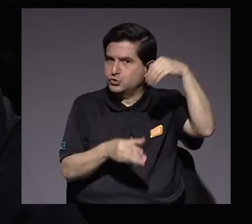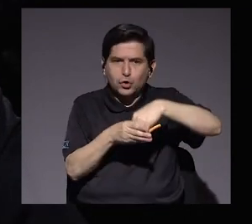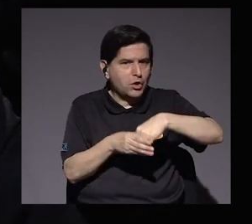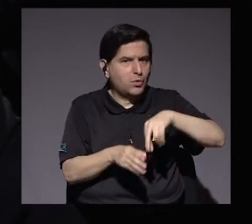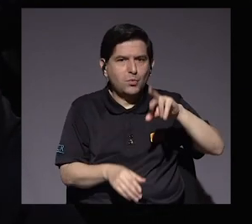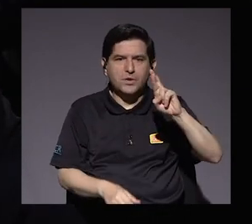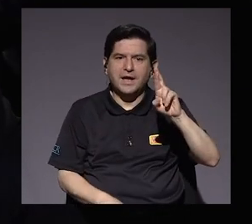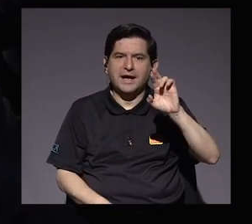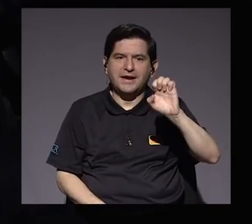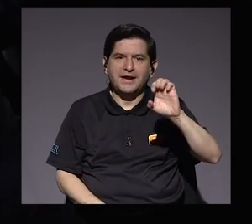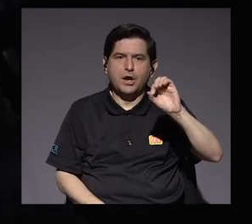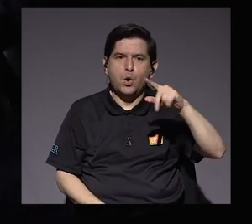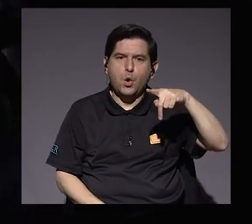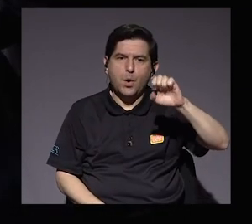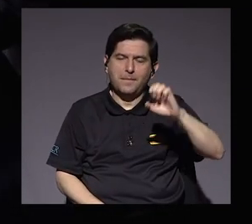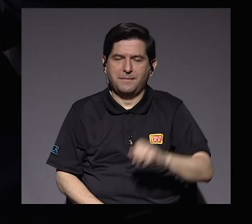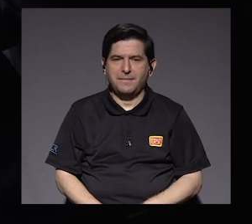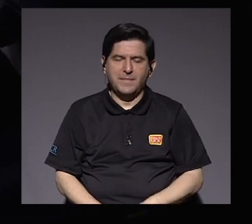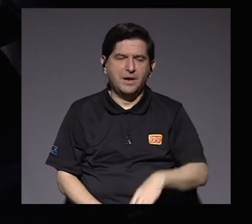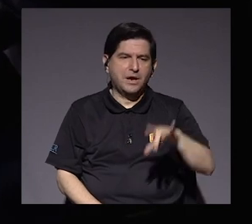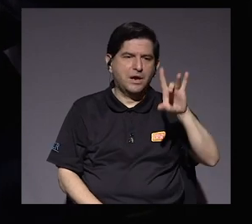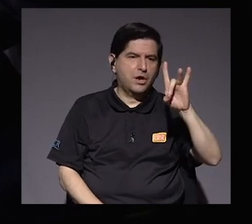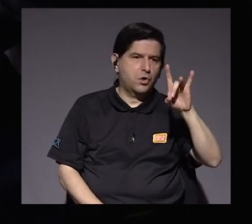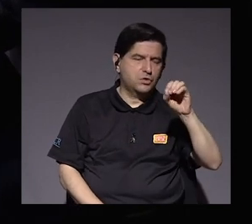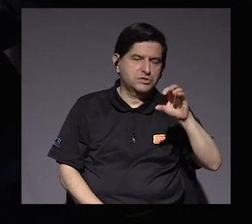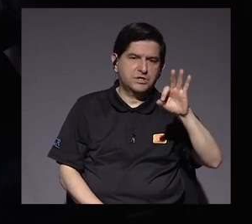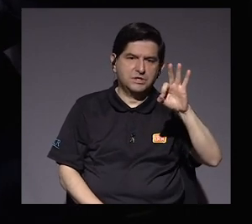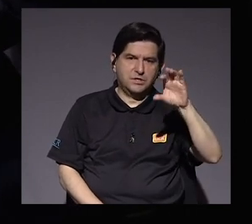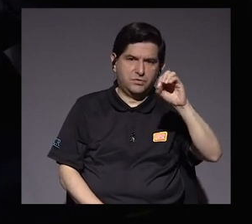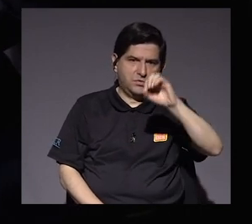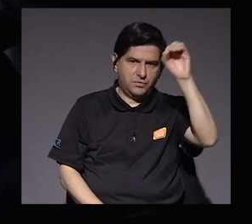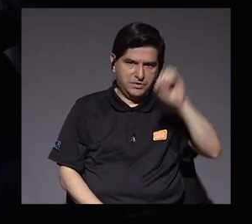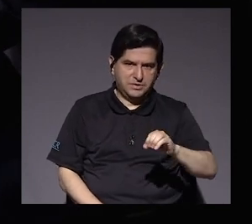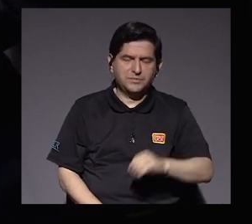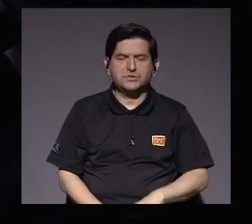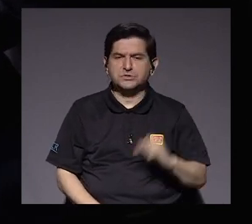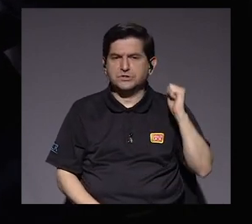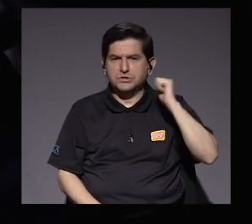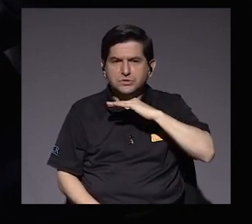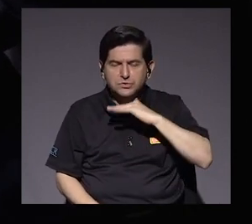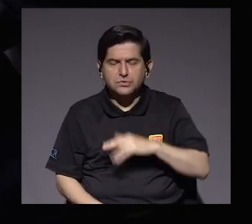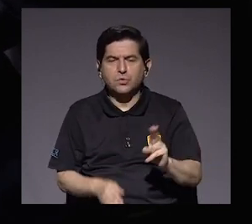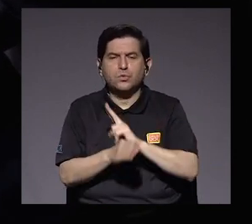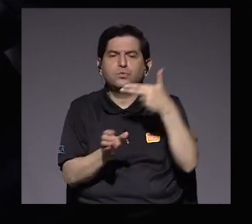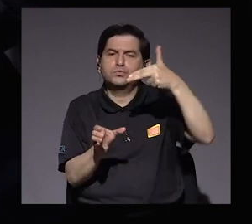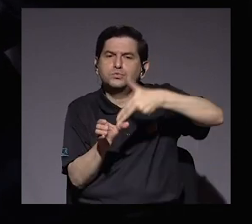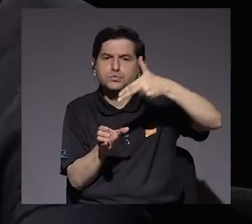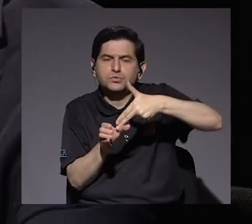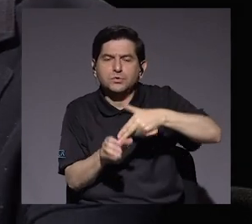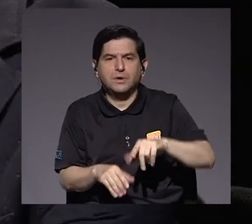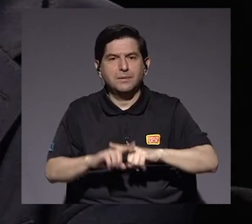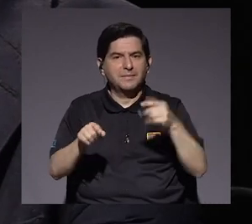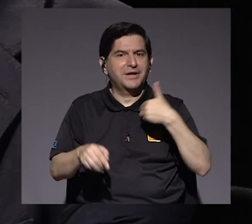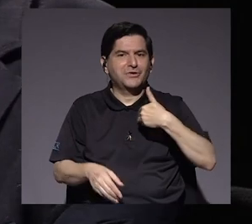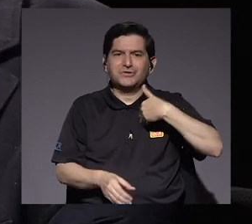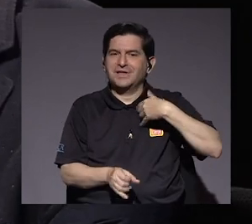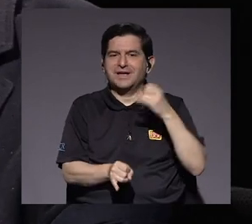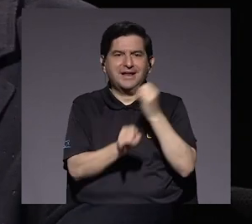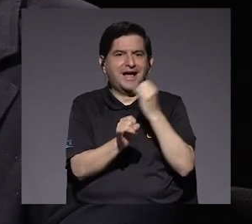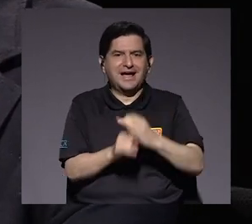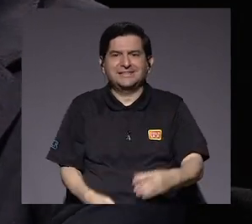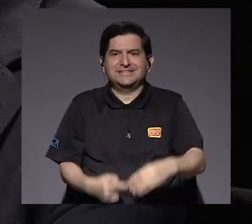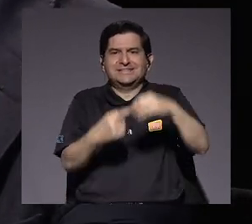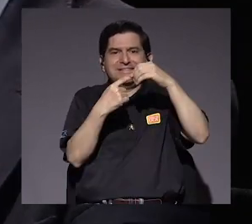Recope. Entonces, si el 80 o 90% de la contaminación que se presenta en el país es por consumo de combustibles fósiles, ¿cómo no tenés a la